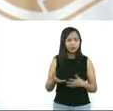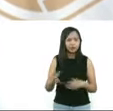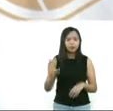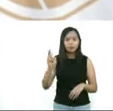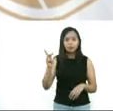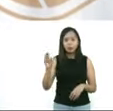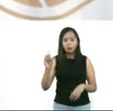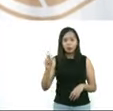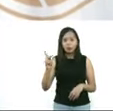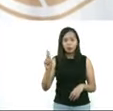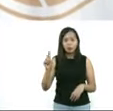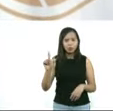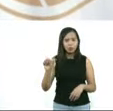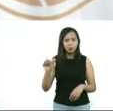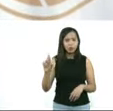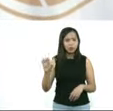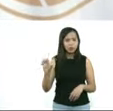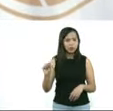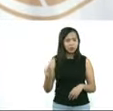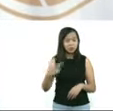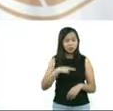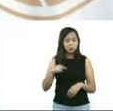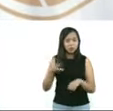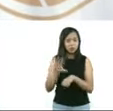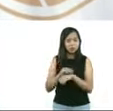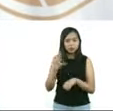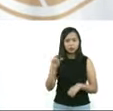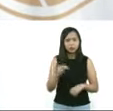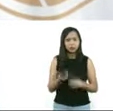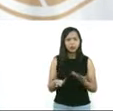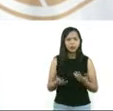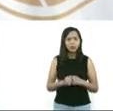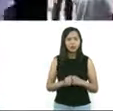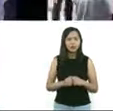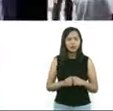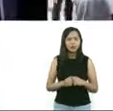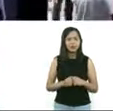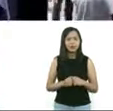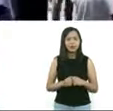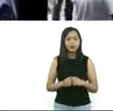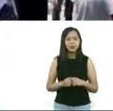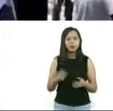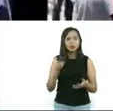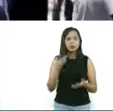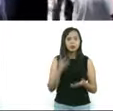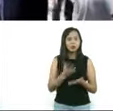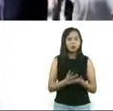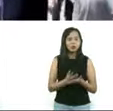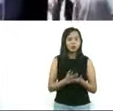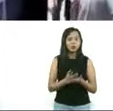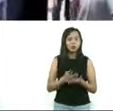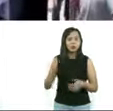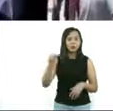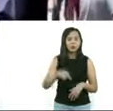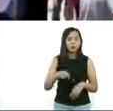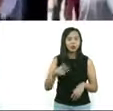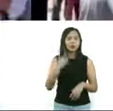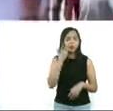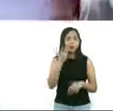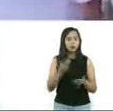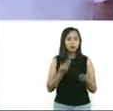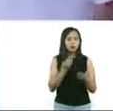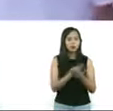Pues que se vayan a vivir a un país autoritario, ¿no? No lo vamos a permitir. No, solamente en esta ocasión estamos